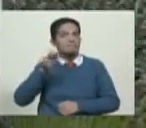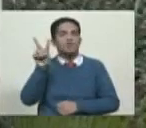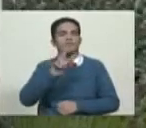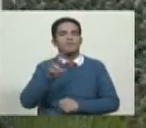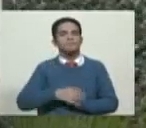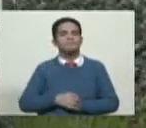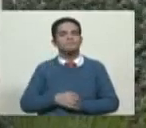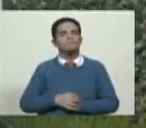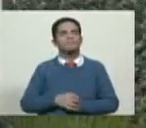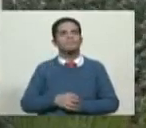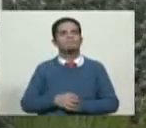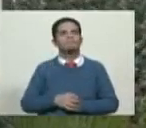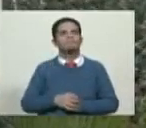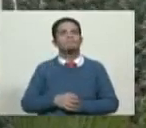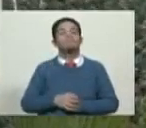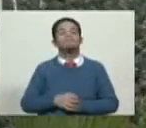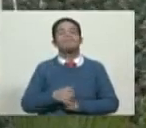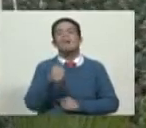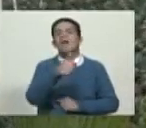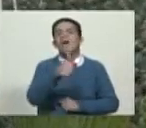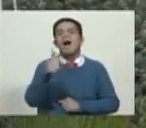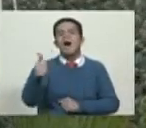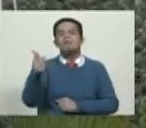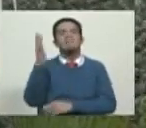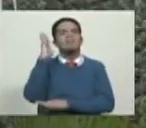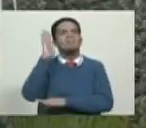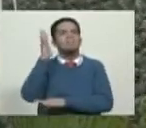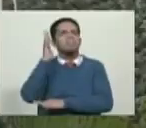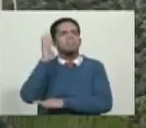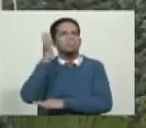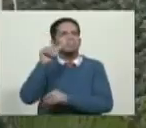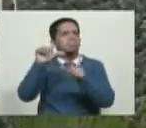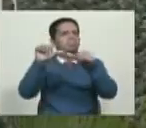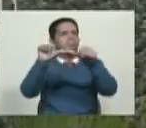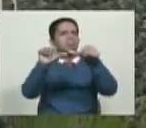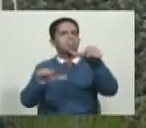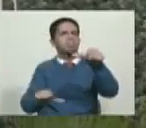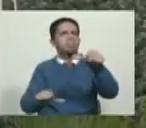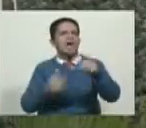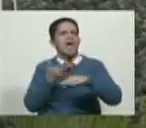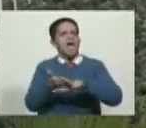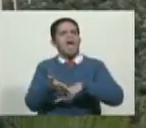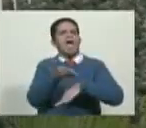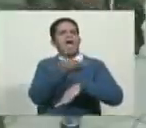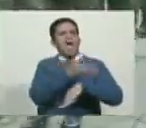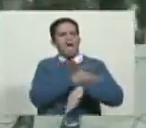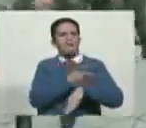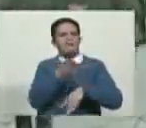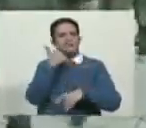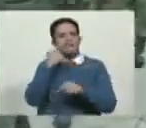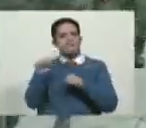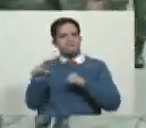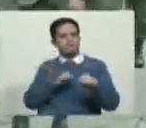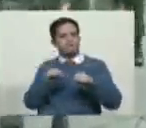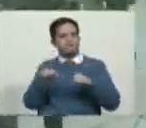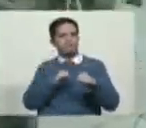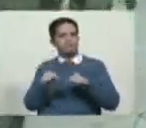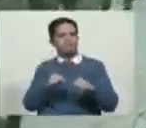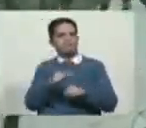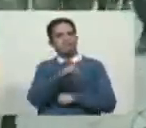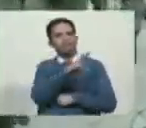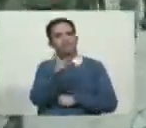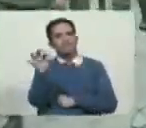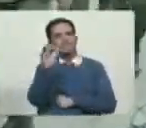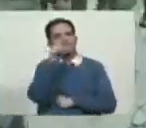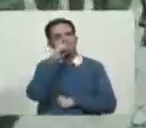cada discurso que ha dirigido en estos ejercicios militares previo a lo que va a ser la operación cívico-militar bicentenario